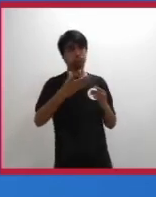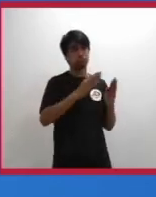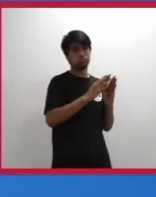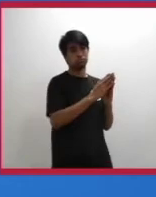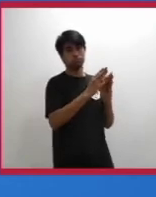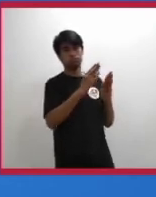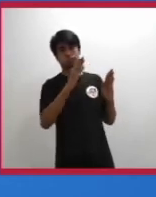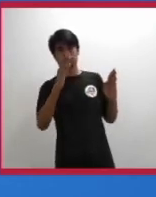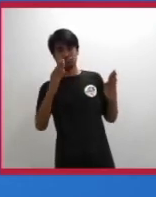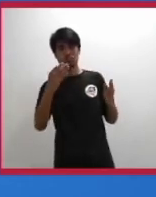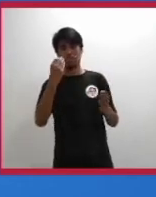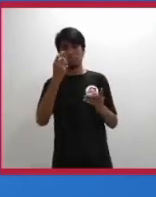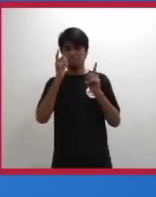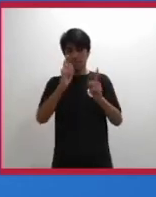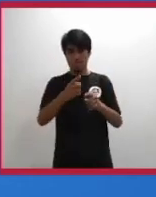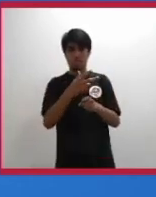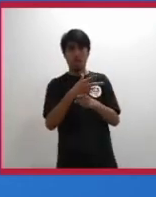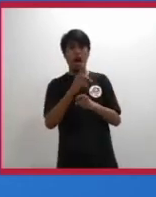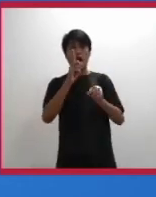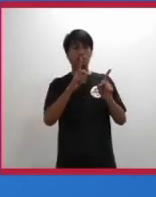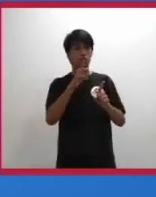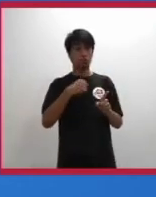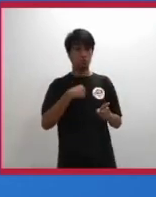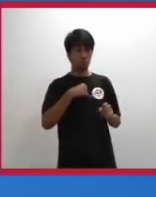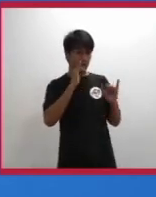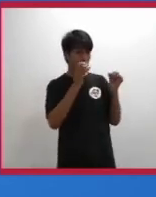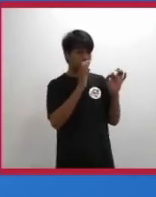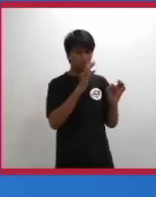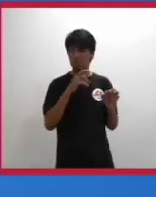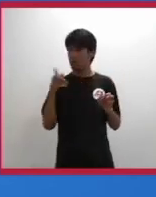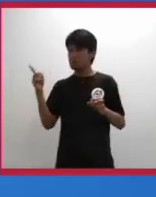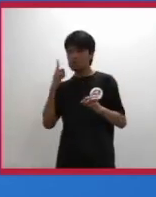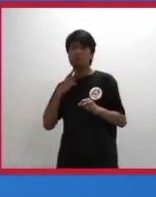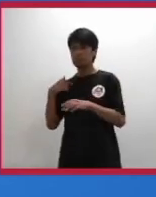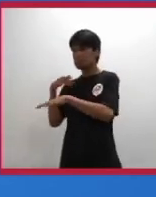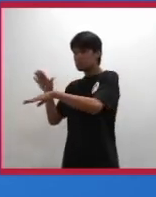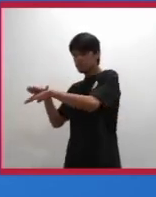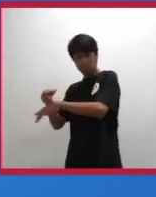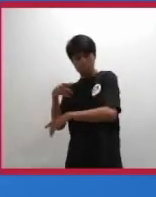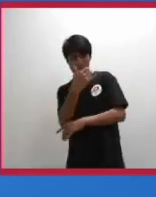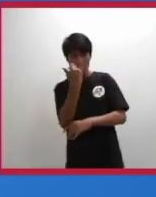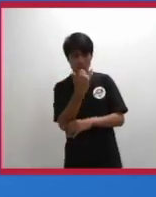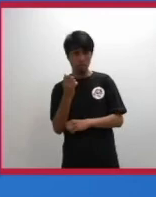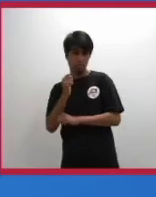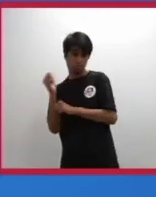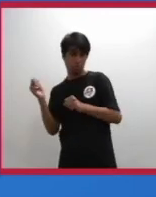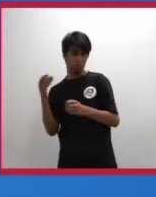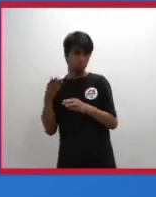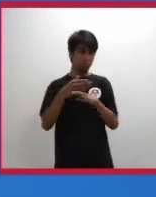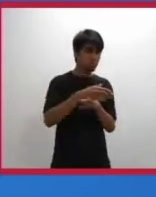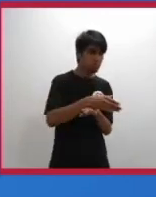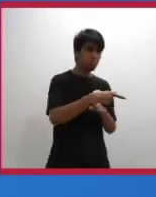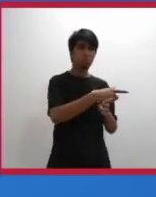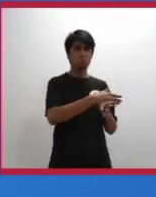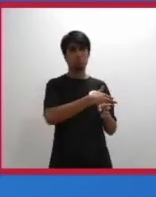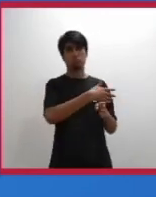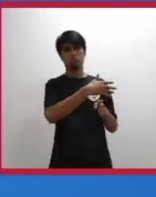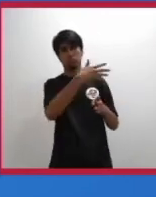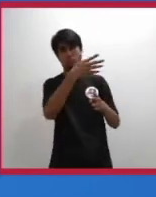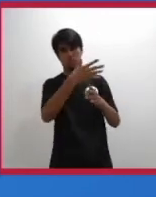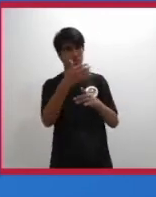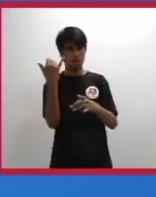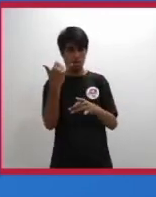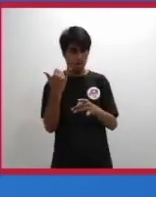de alguna persona interesada en poder aplicar o participar, les invitamos a que